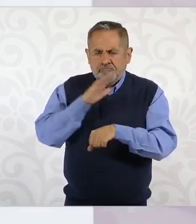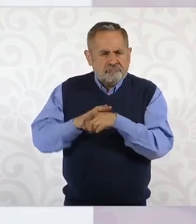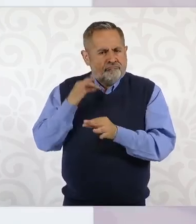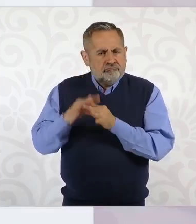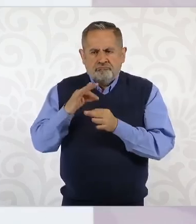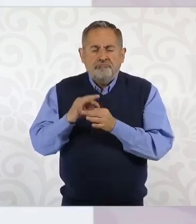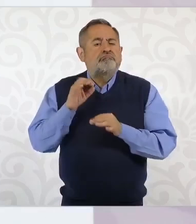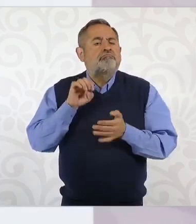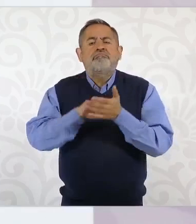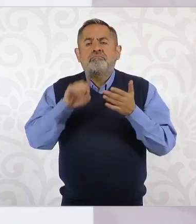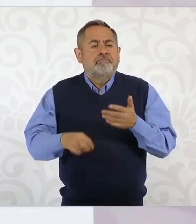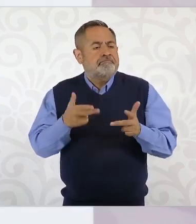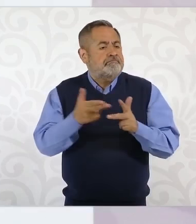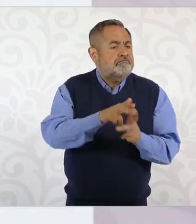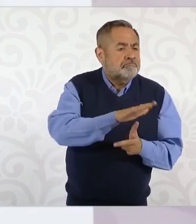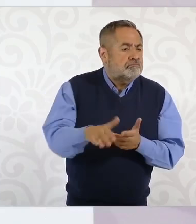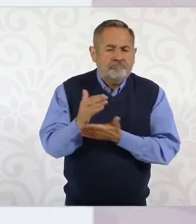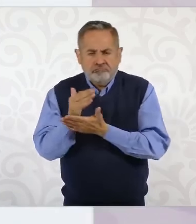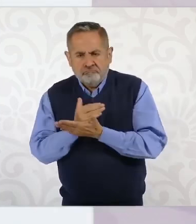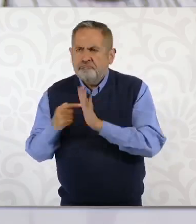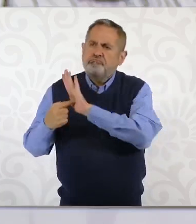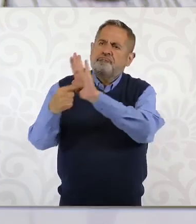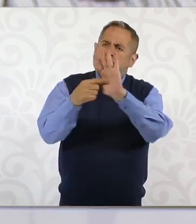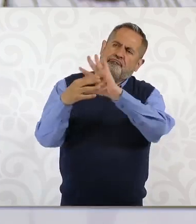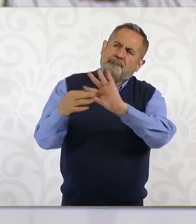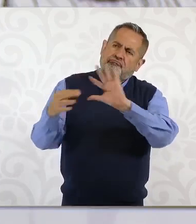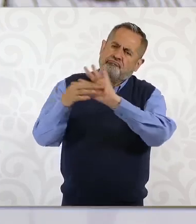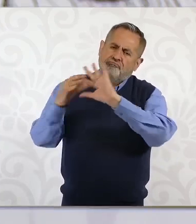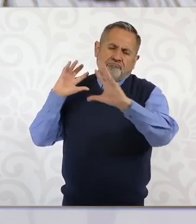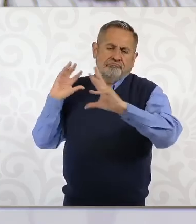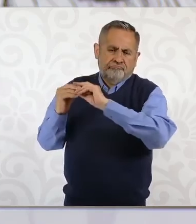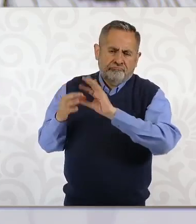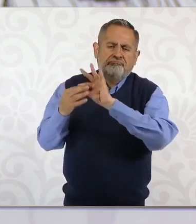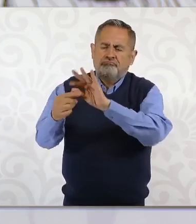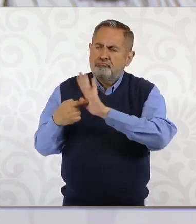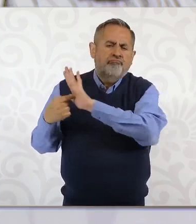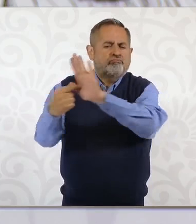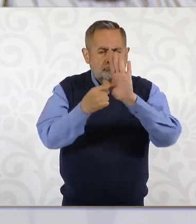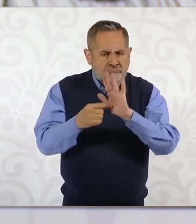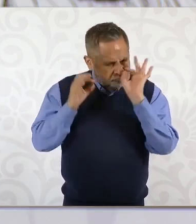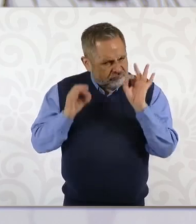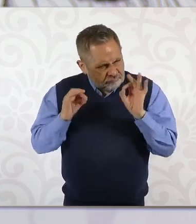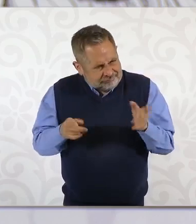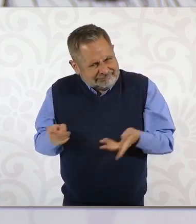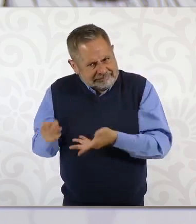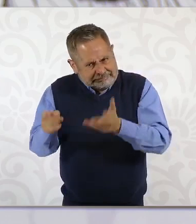ha disminuido el número de homicidios y todo lo que se ha estado haciendo, desde atención a las causas hasta la